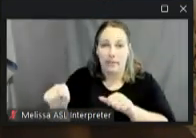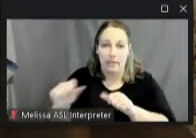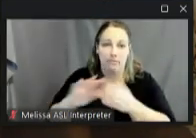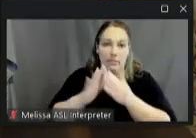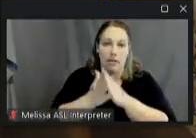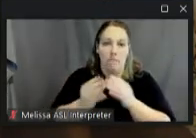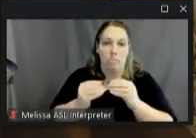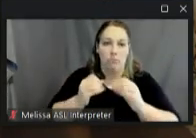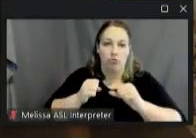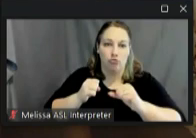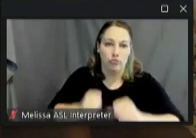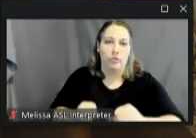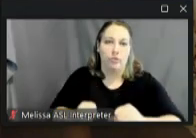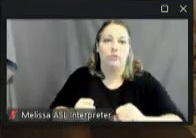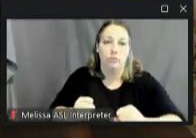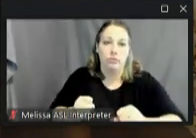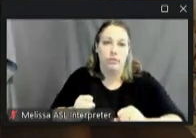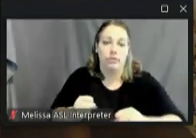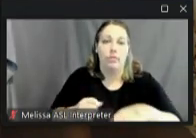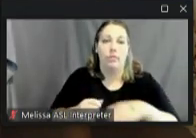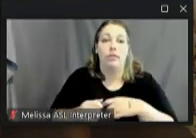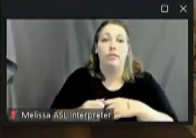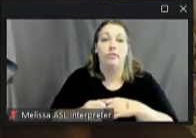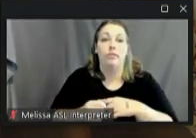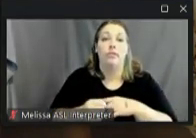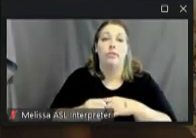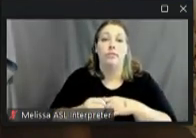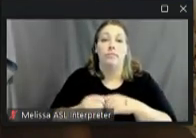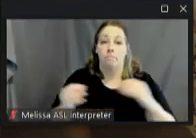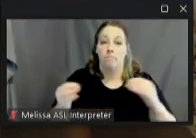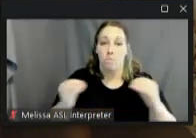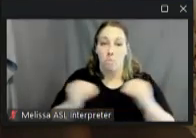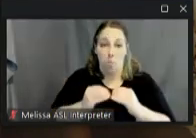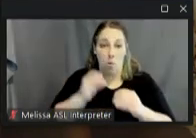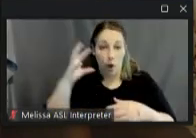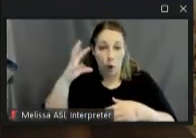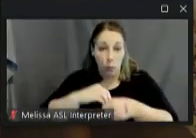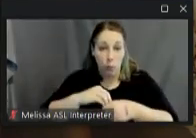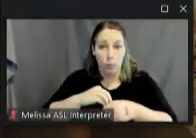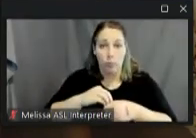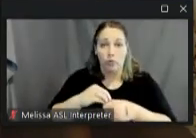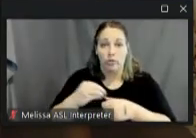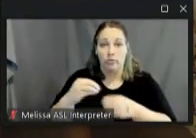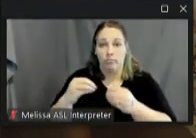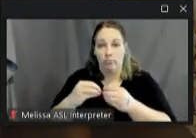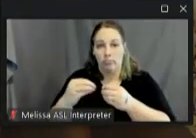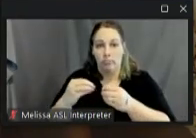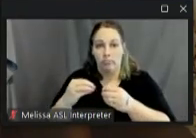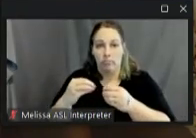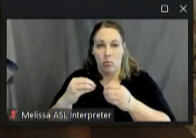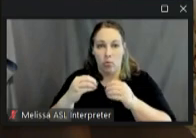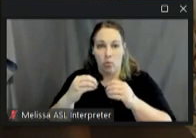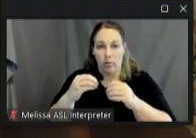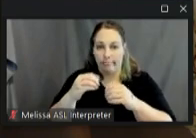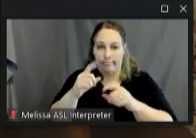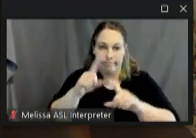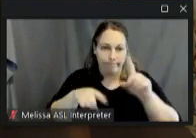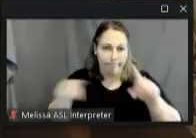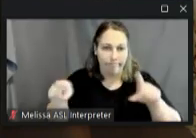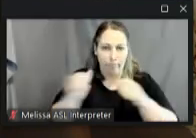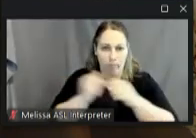personas con discapacidad en general y niñas y mujeres con discapacidad en particular para